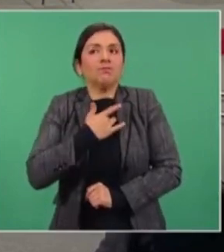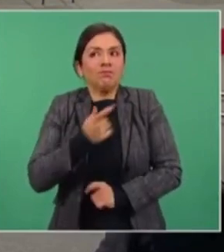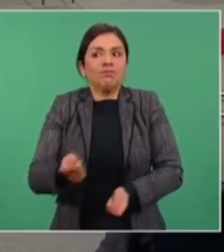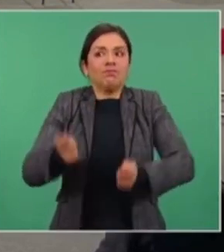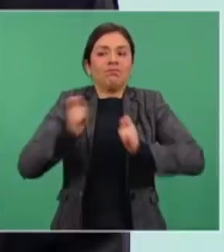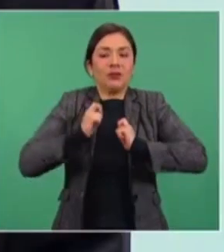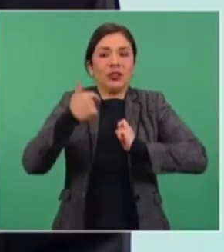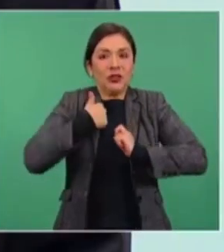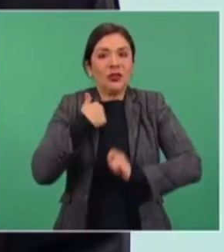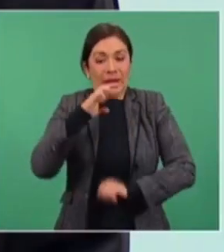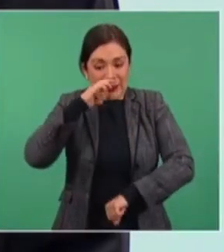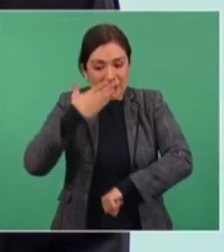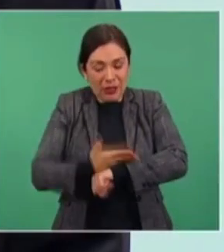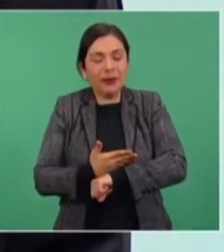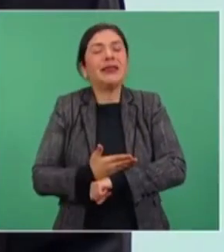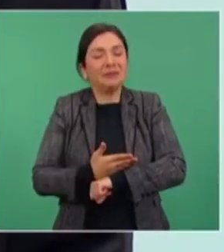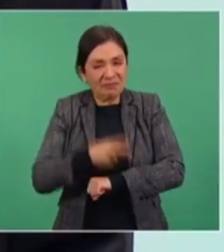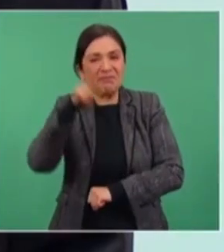responsabilidad y entusiasmo.